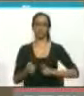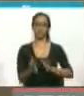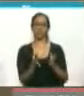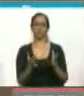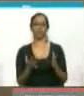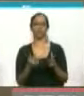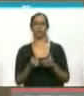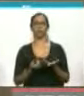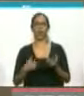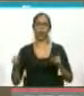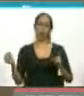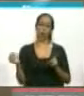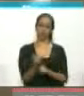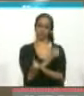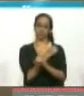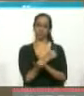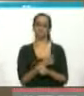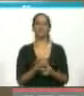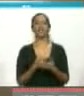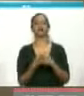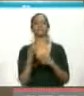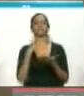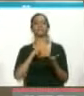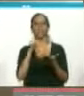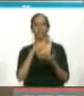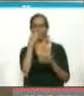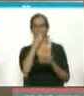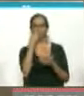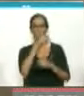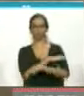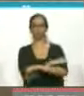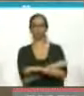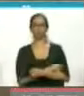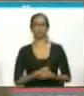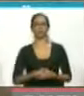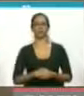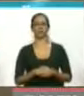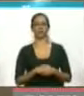nocaut la asamblea nacional a los amargados una posición